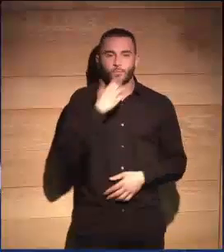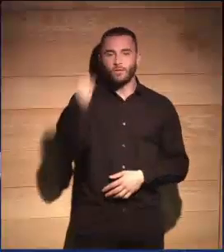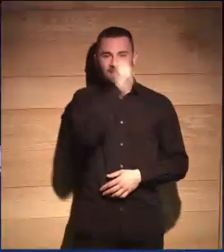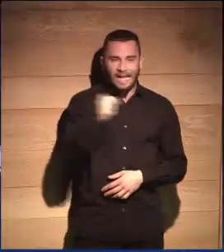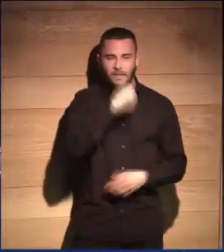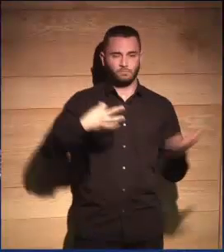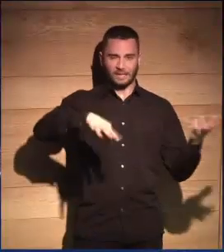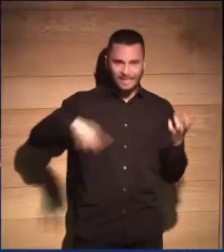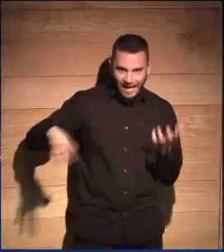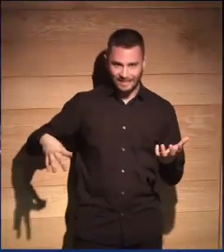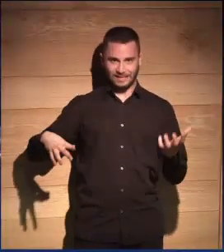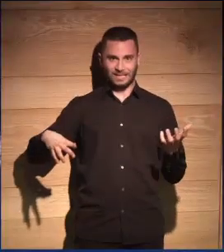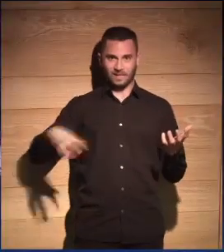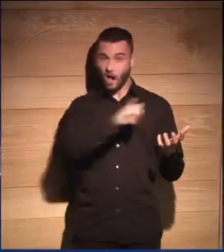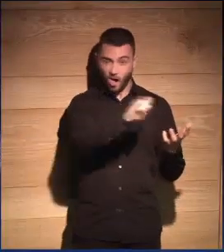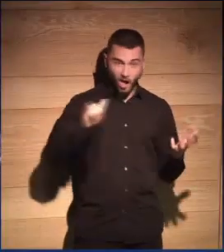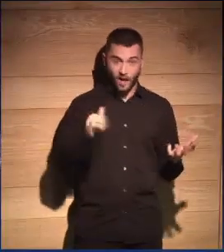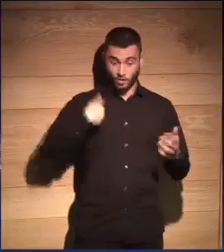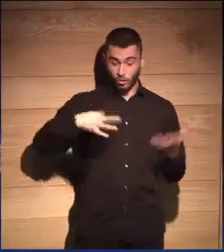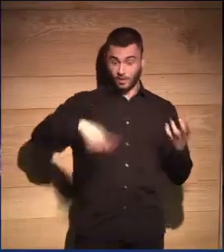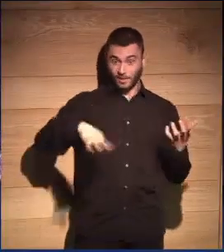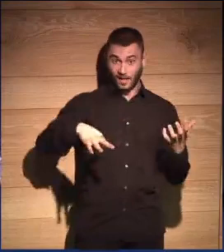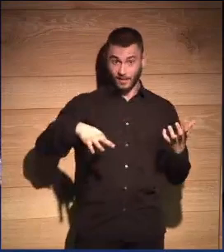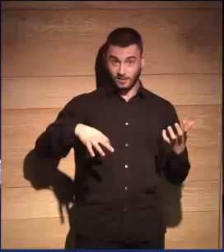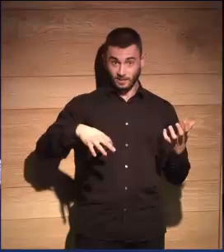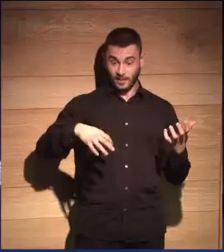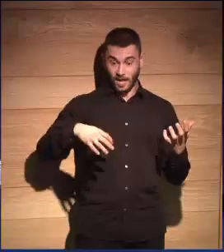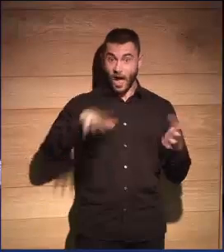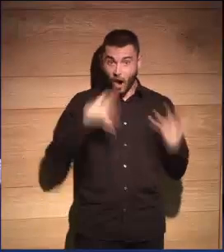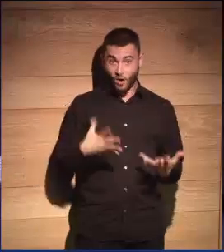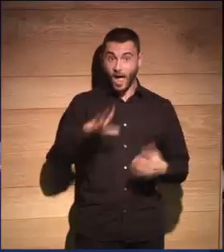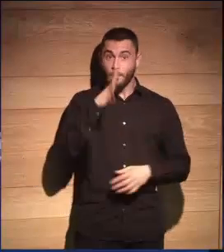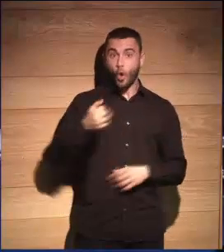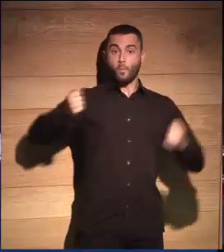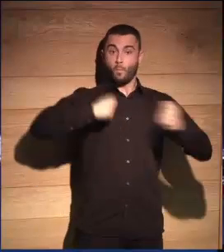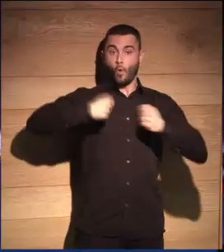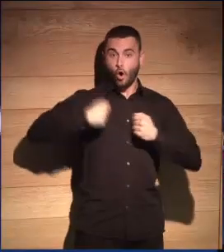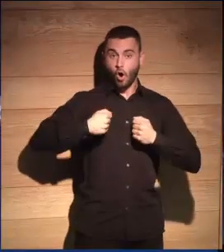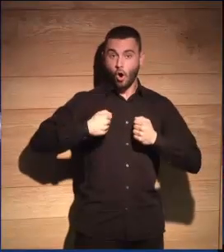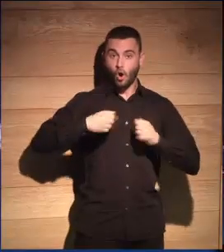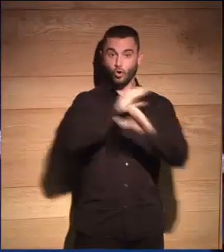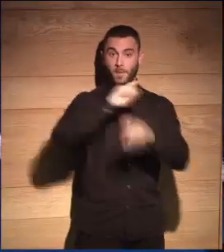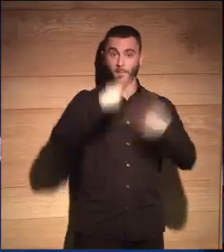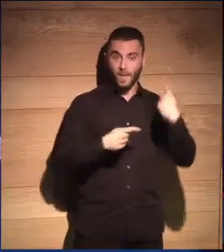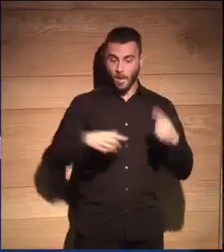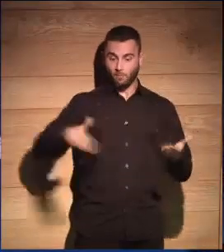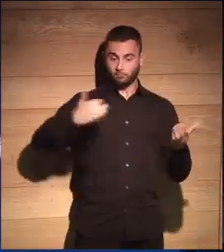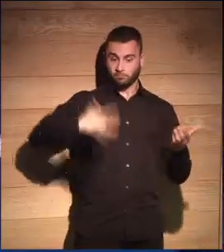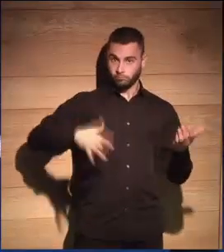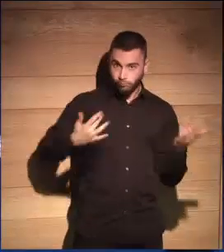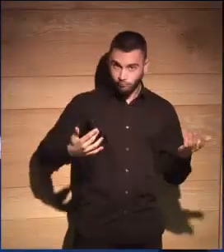hay guitarristas. Me he traído la guitarrita por un mono que sale tocando ahí en el primer volumen y digo, pues voy ahí en plan